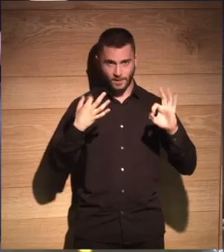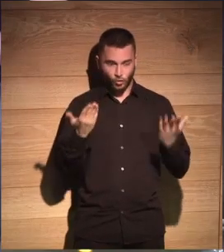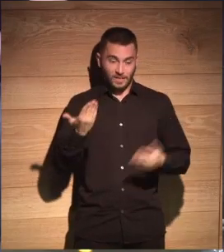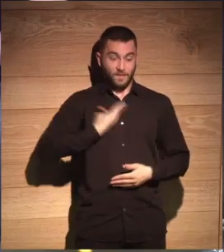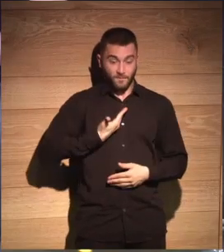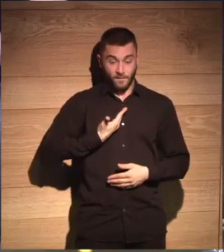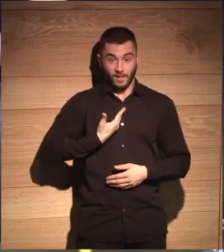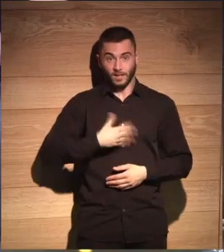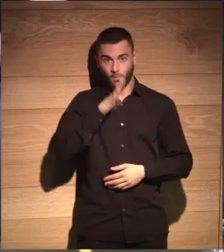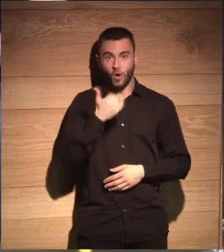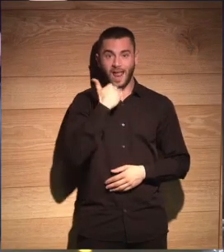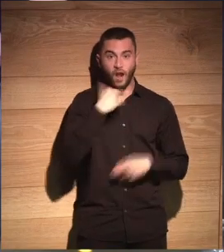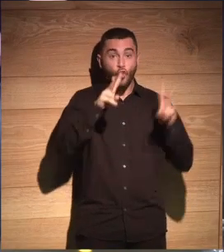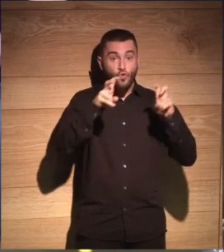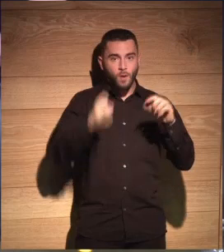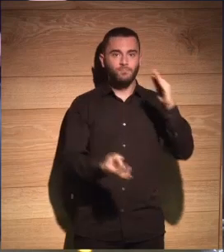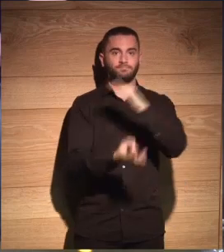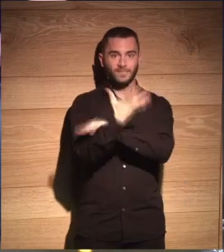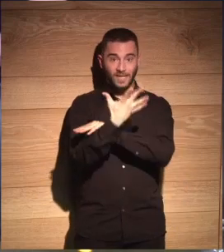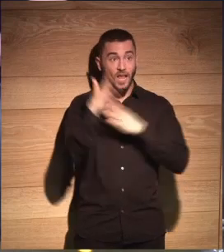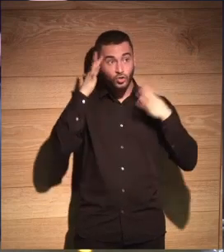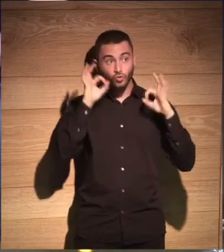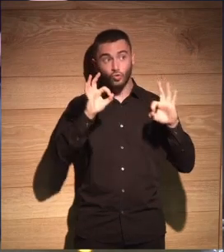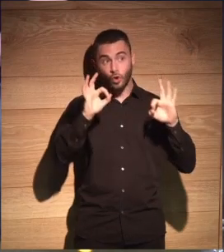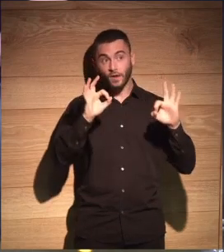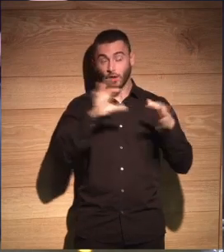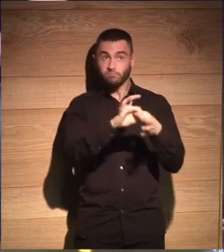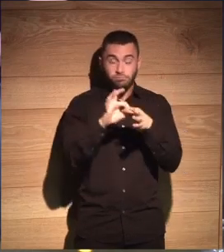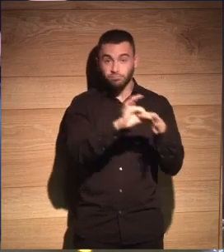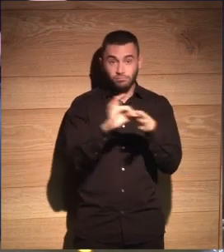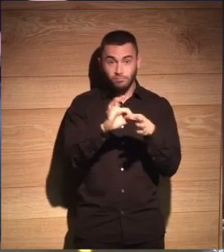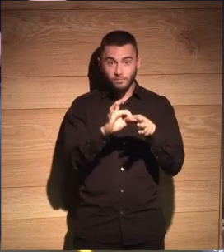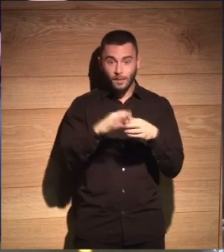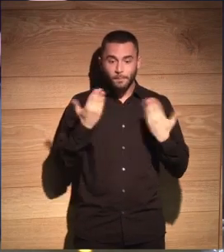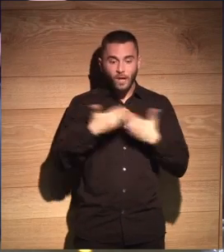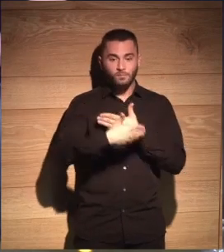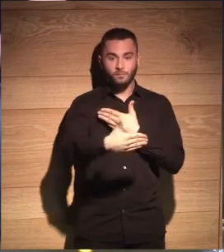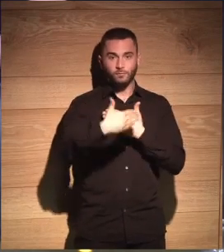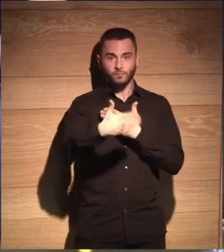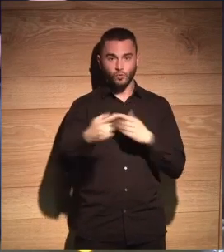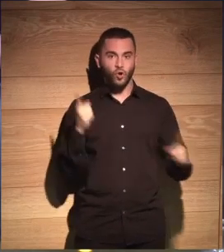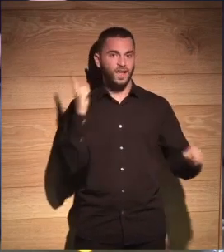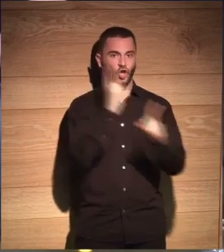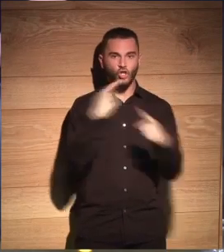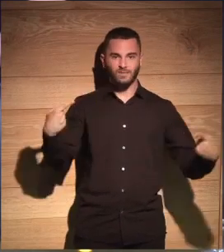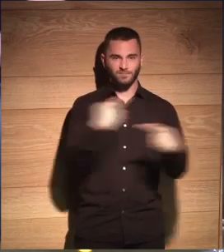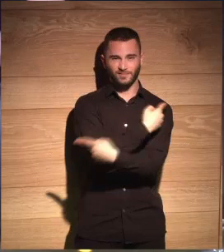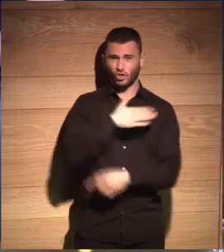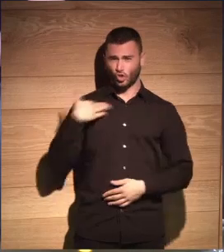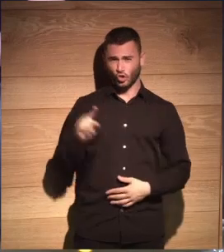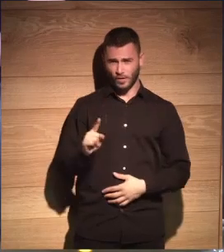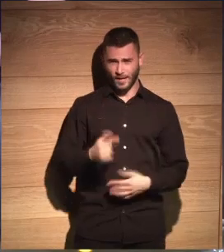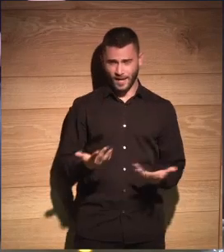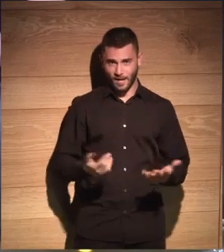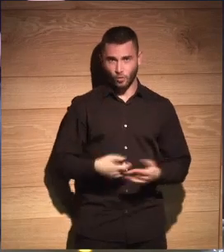creando algo nuevo que es coherente y con lo que el día de mañana pues no queremos tampoco entrar en contradicción. Tampoco